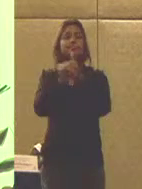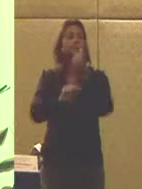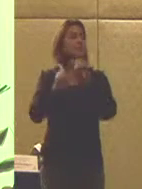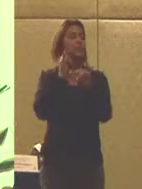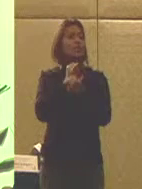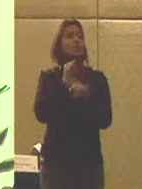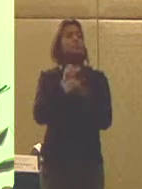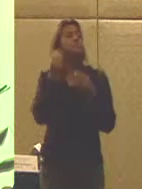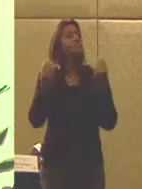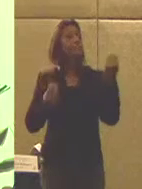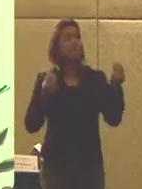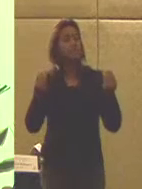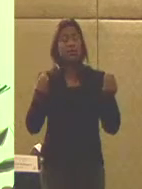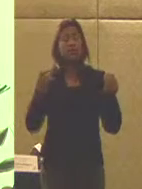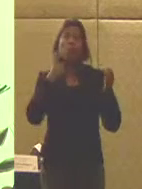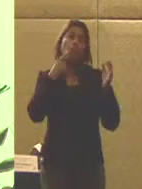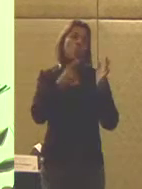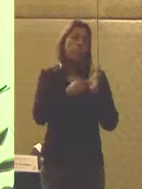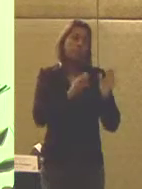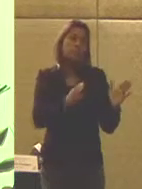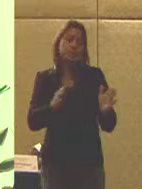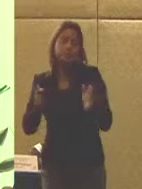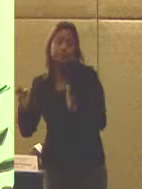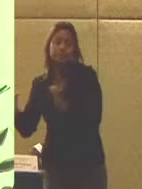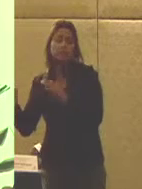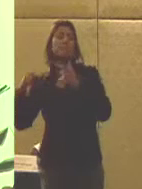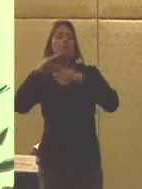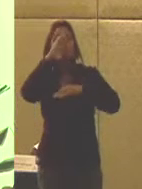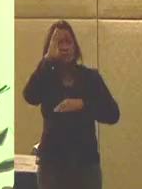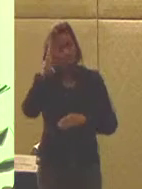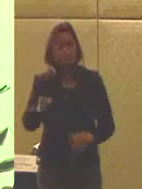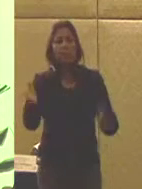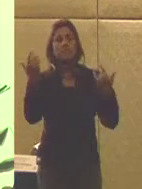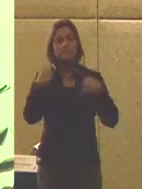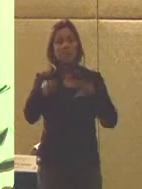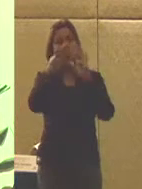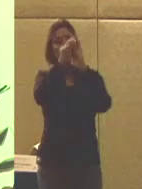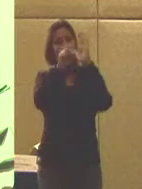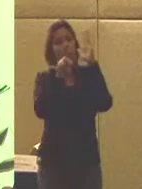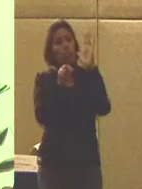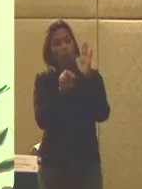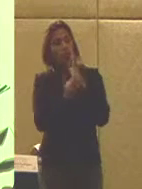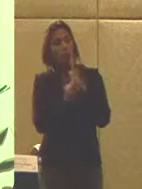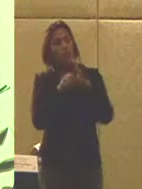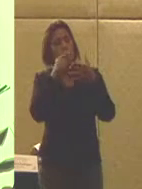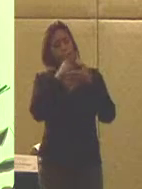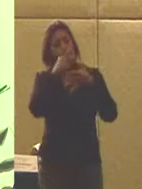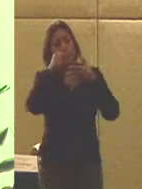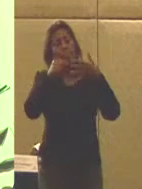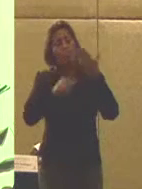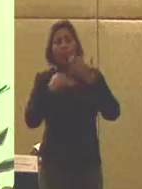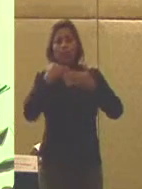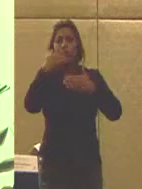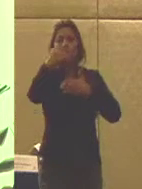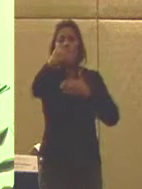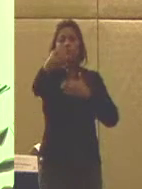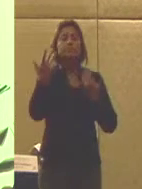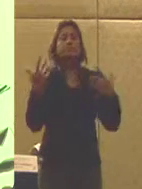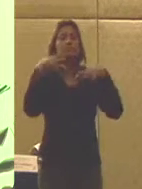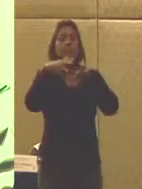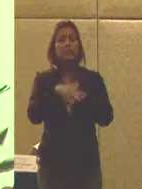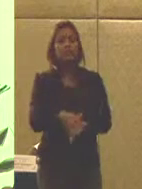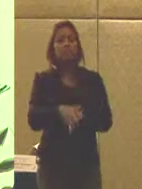están establecidas de forma sistémica, es decir, que generalmente las normas establecen un concepto de integración sistémica,